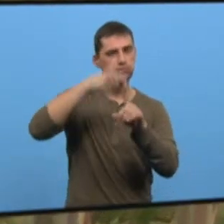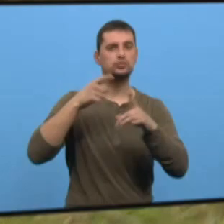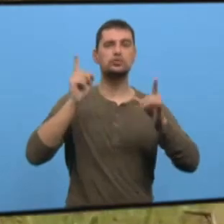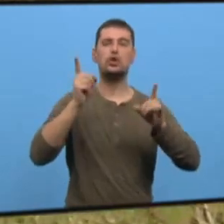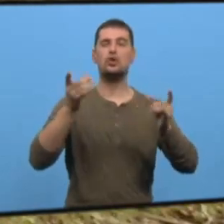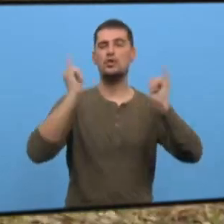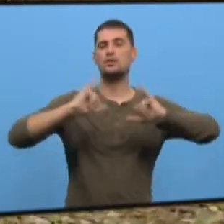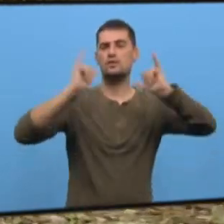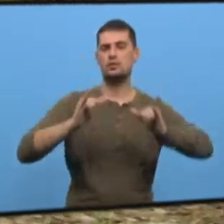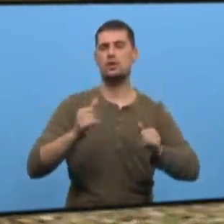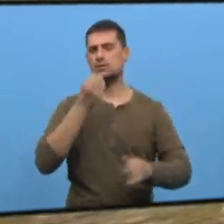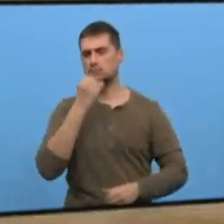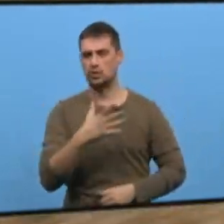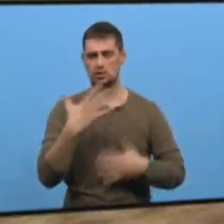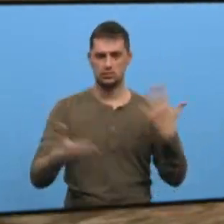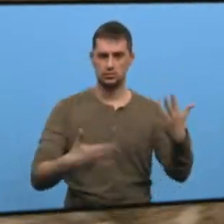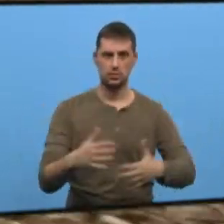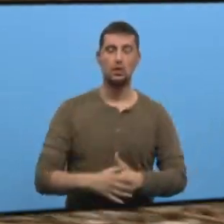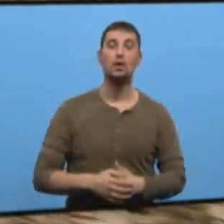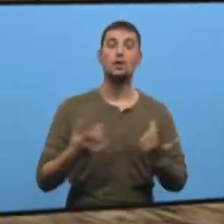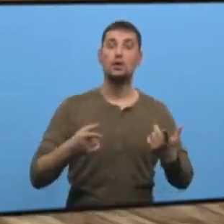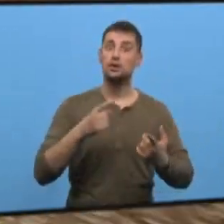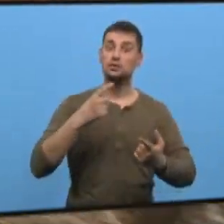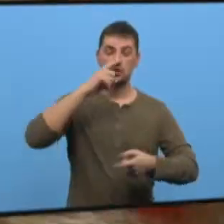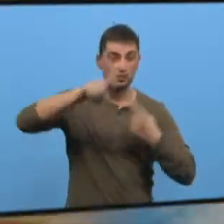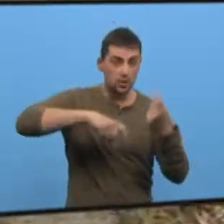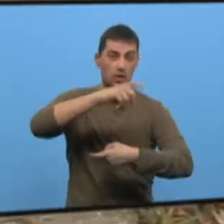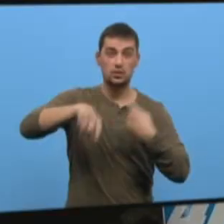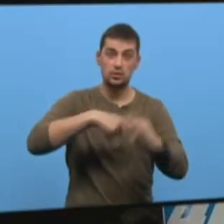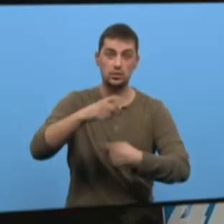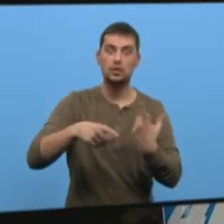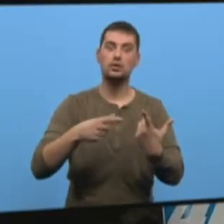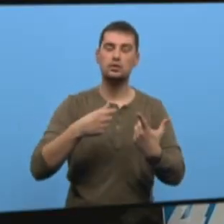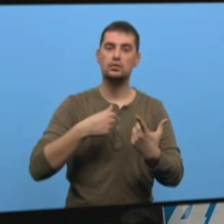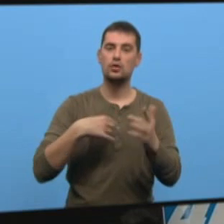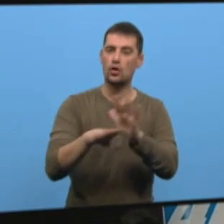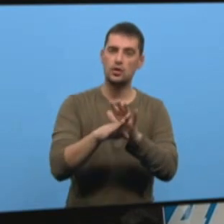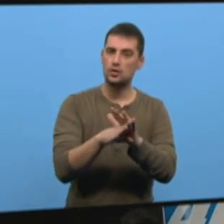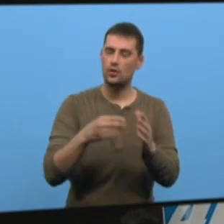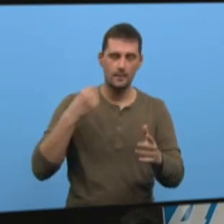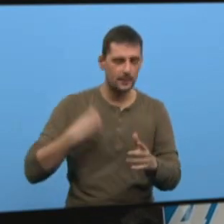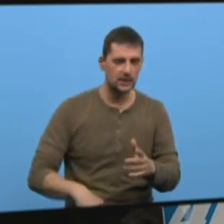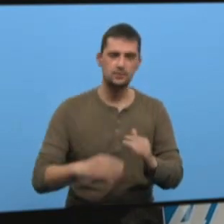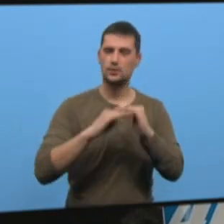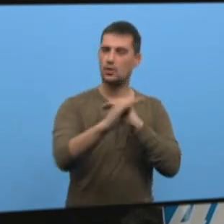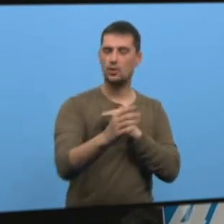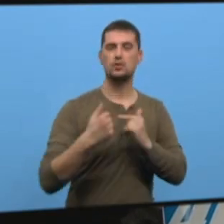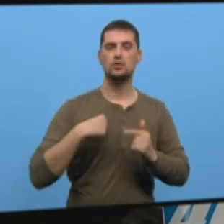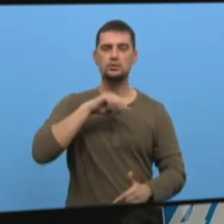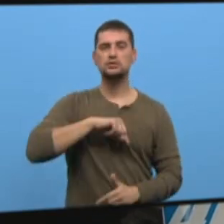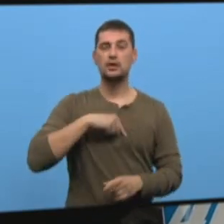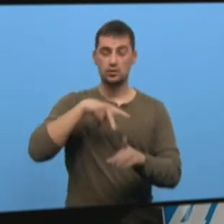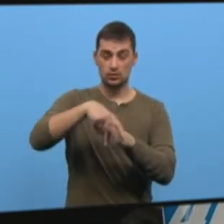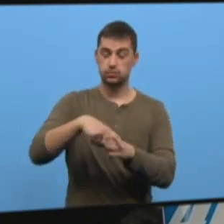por ahí desde ese momento todos est anos pues pasó eso cuando est moto Pues realmente cuando noto